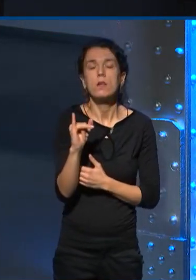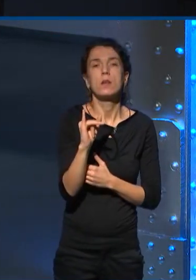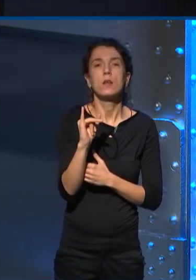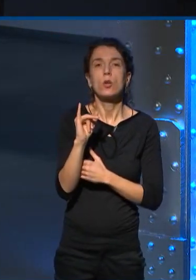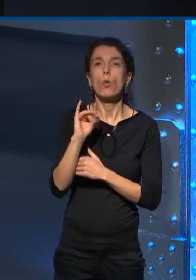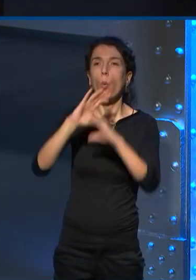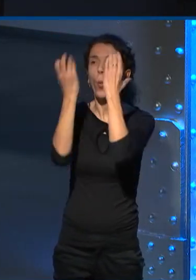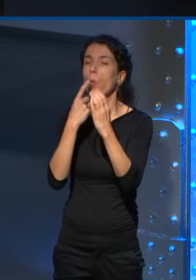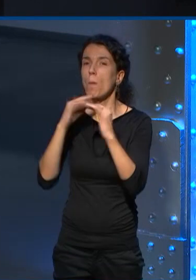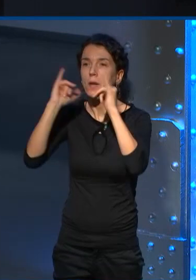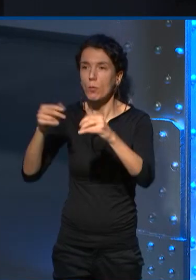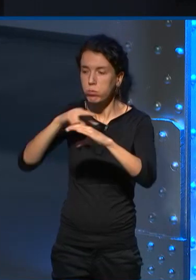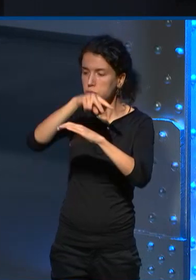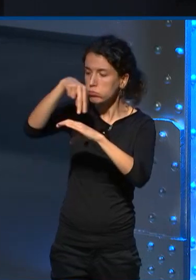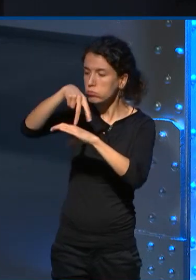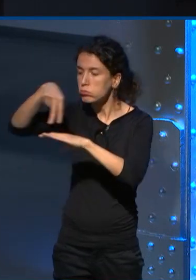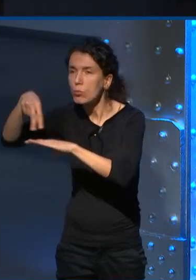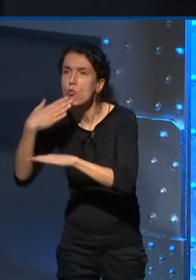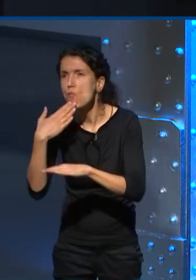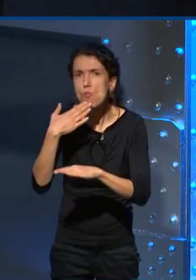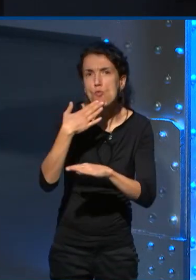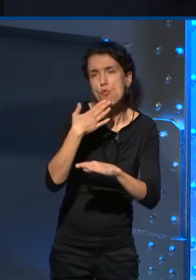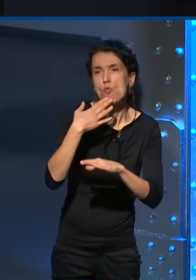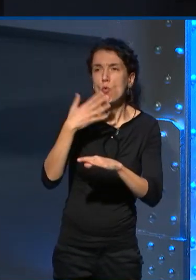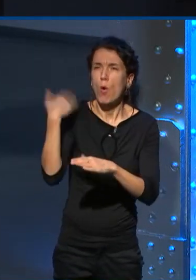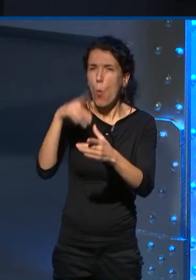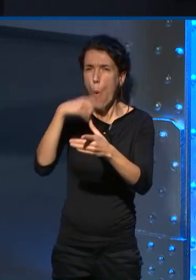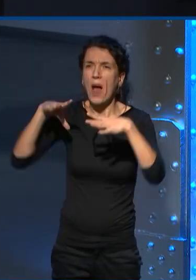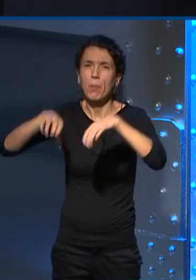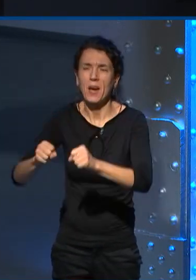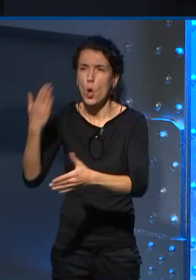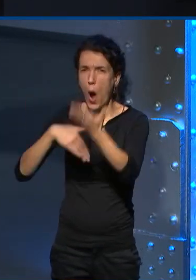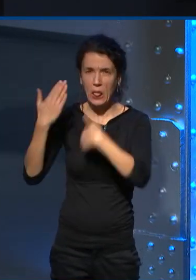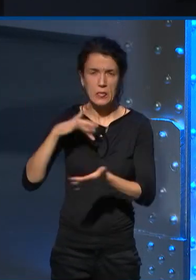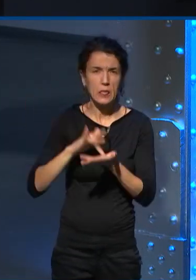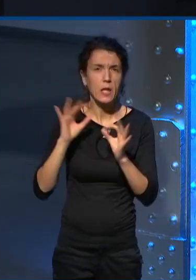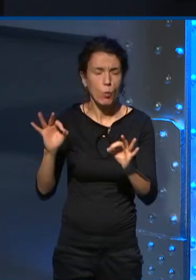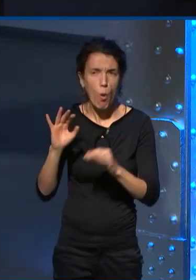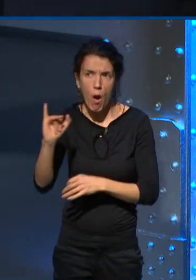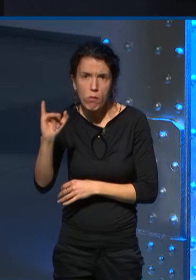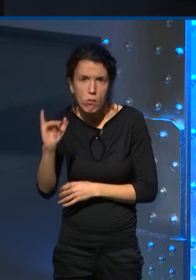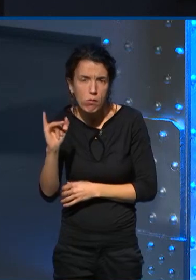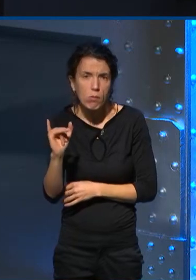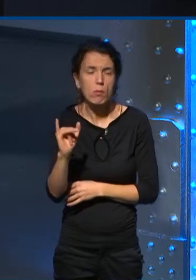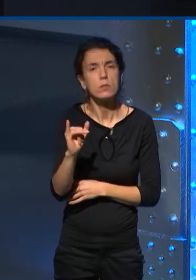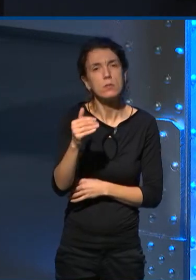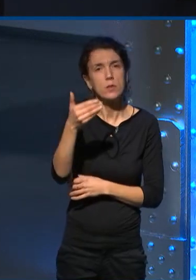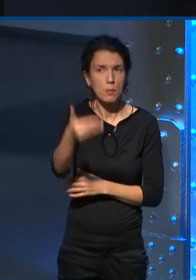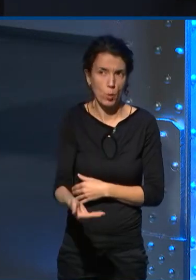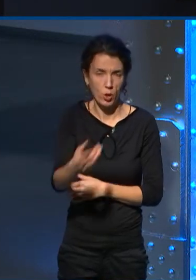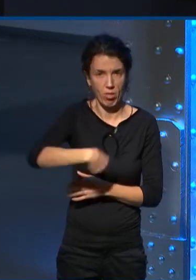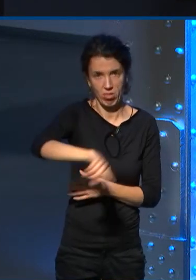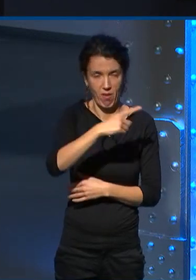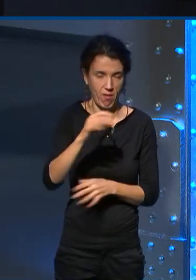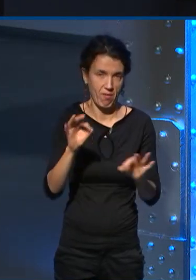bajan y empiezan a ver, oye, pues esto es como un imperio antiguo, algo que está ahí. Y ahora es importante que oigan